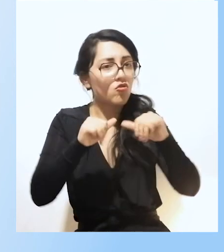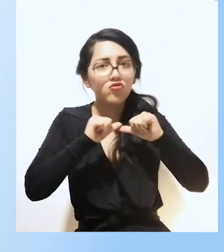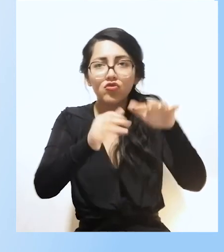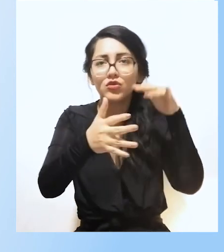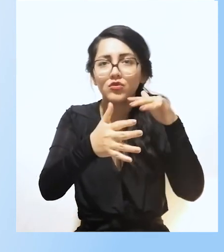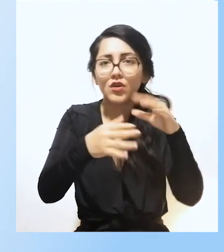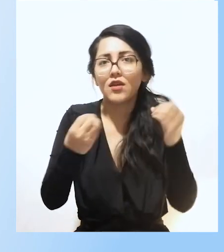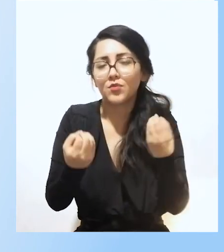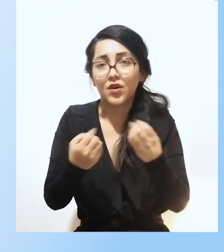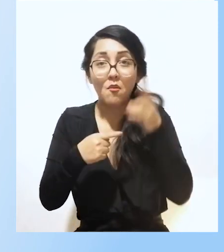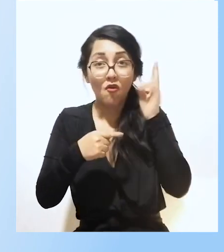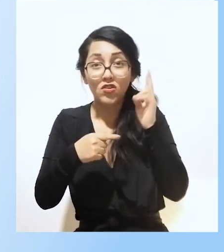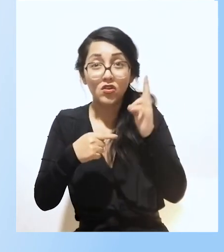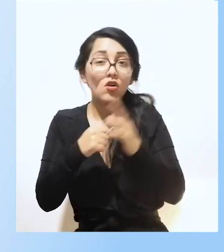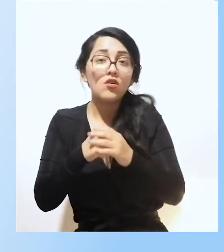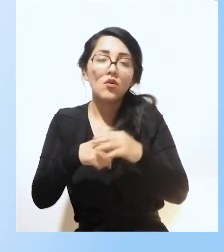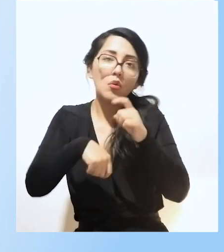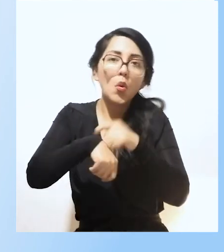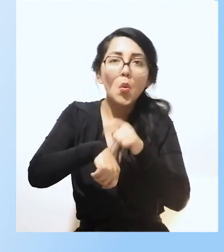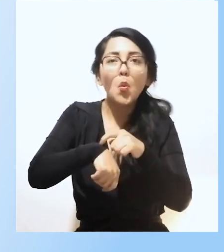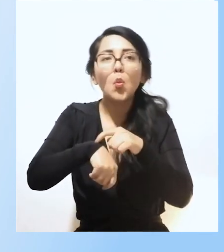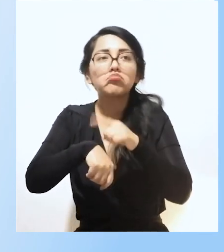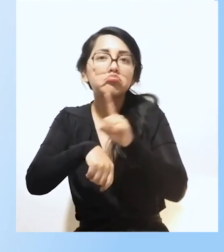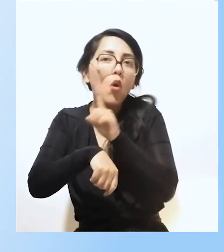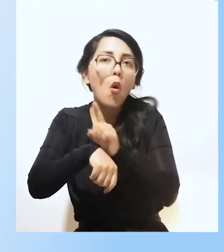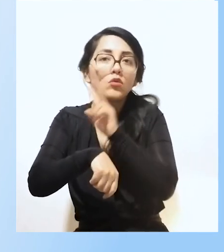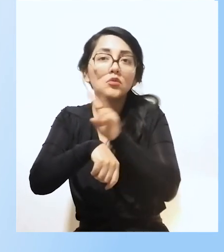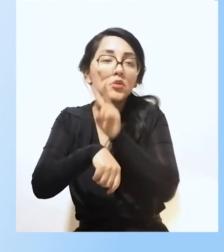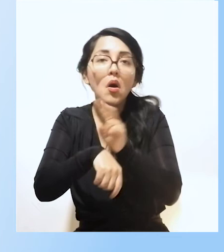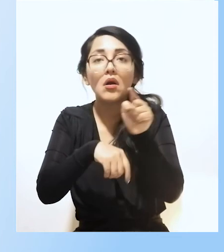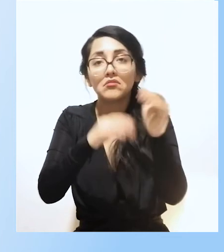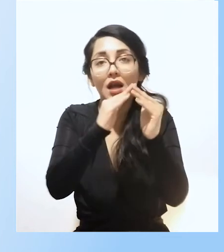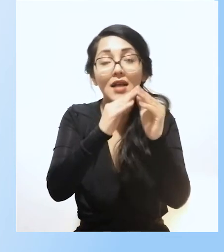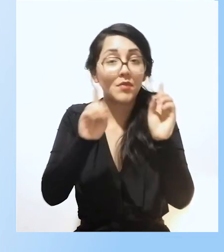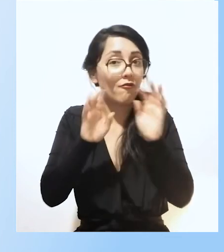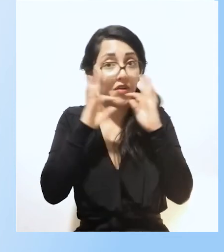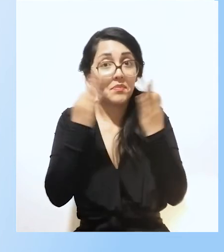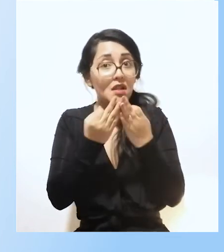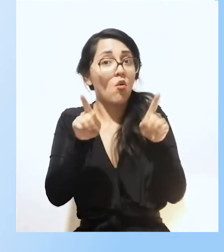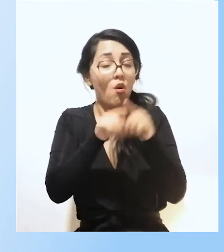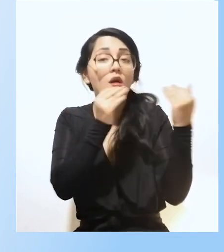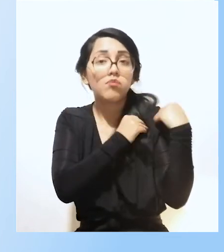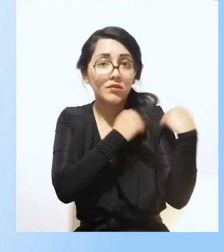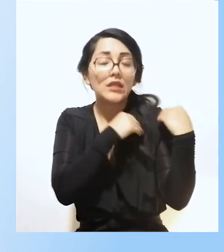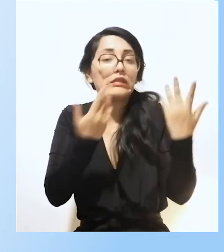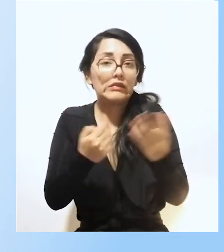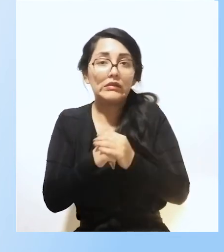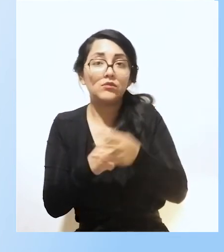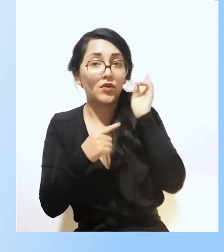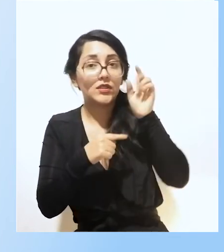profesor no son suficientes. Entonces la familia tiene que implicarse, hay que atenderla bien, hay que explicarle las